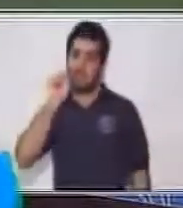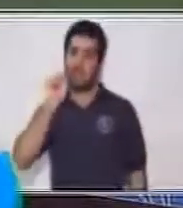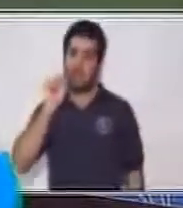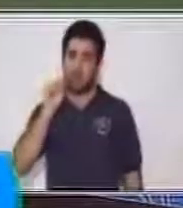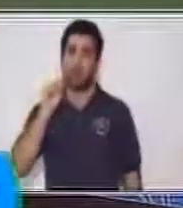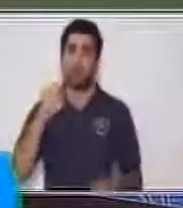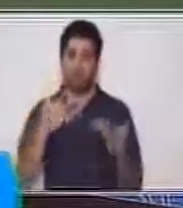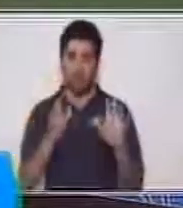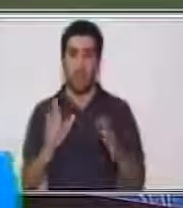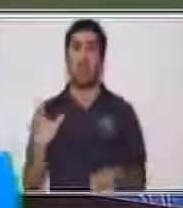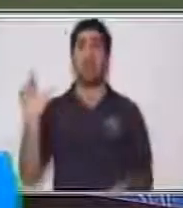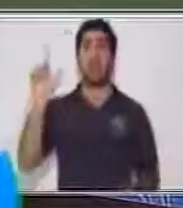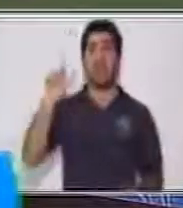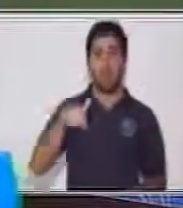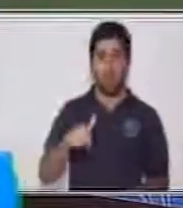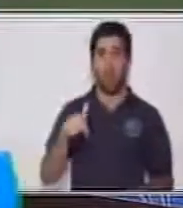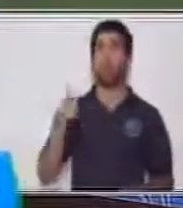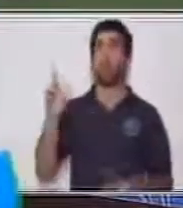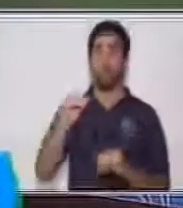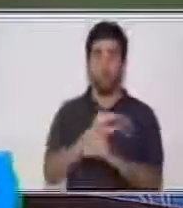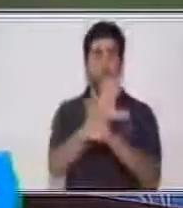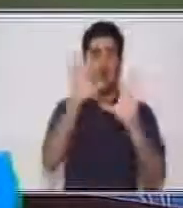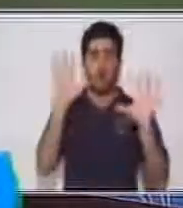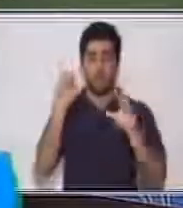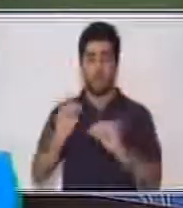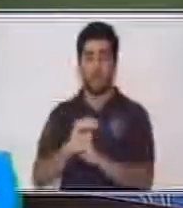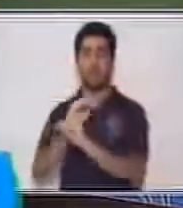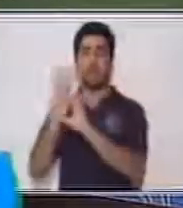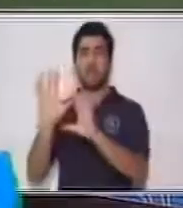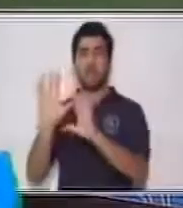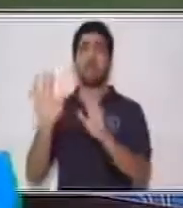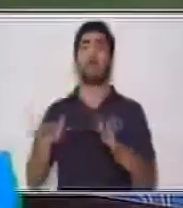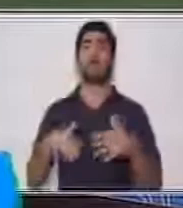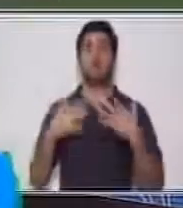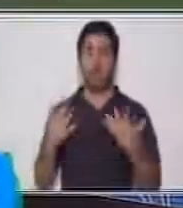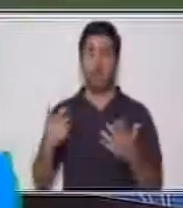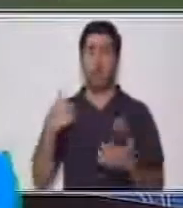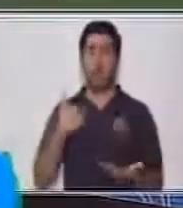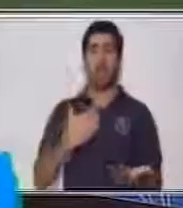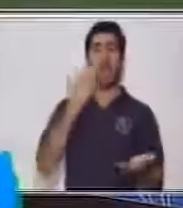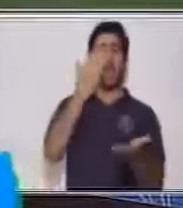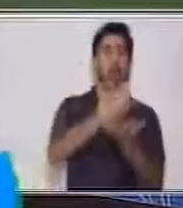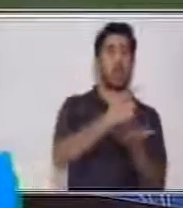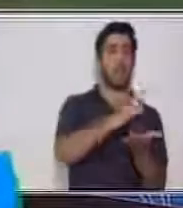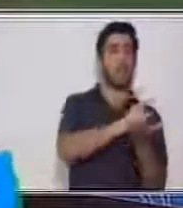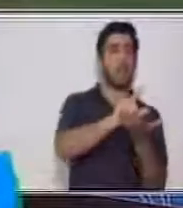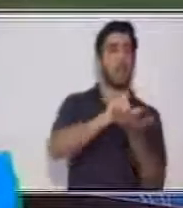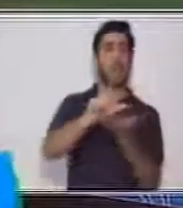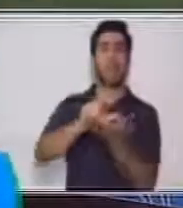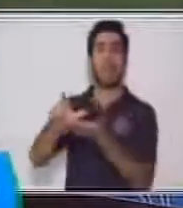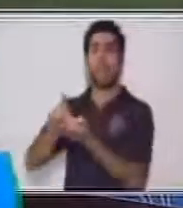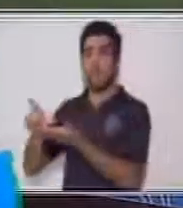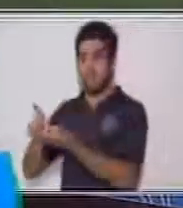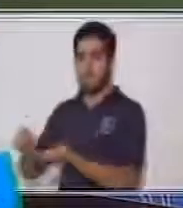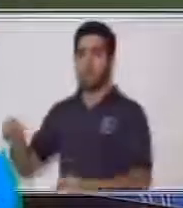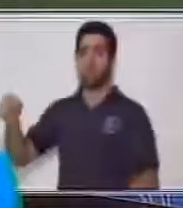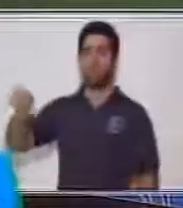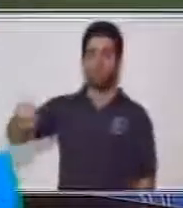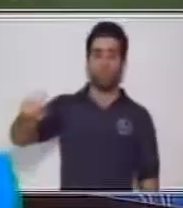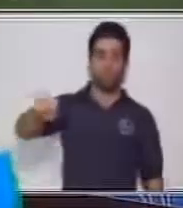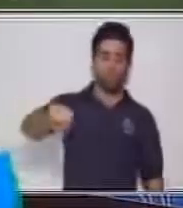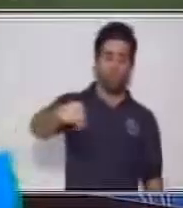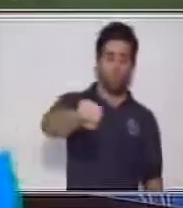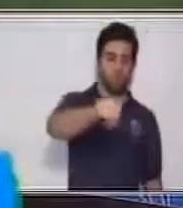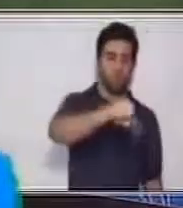Luego, Connie, que hacía todas las mañanas, se iba a su huerto a limpiarlo, a regarlo y a prepararlo para que dieran